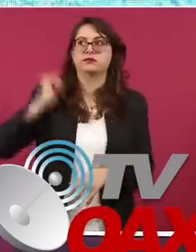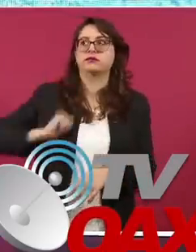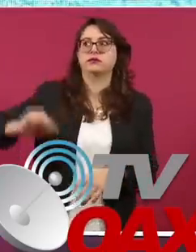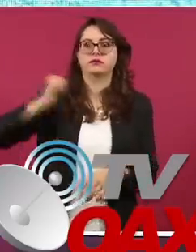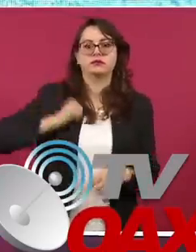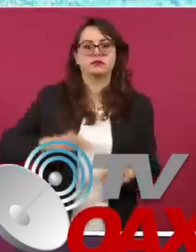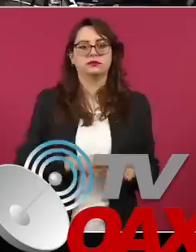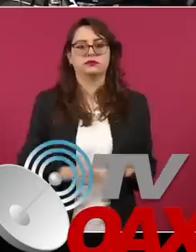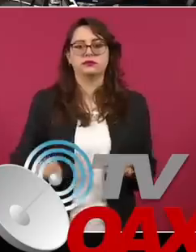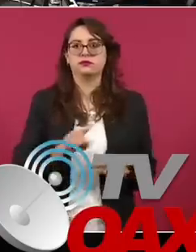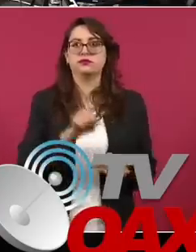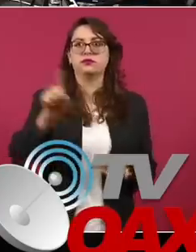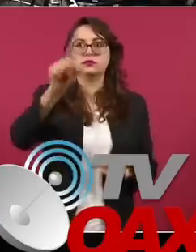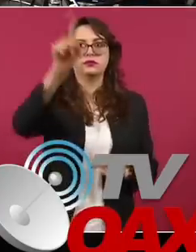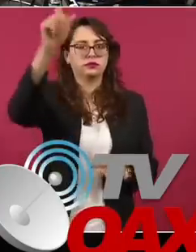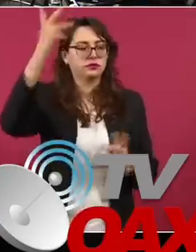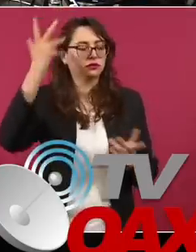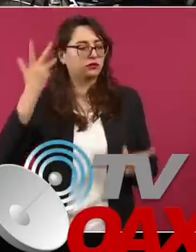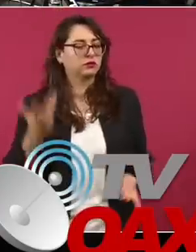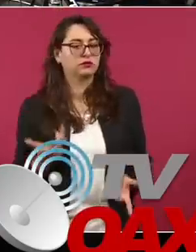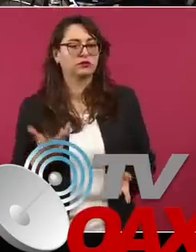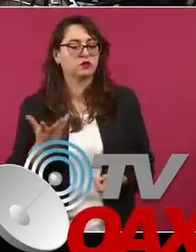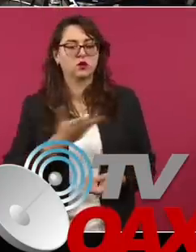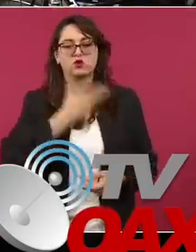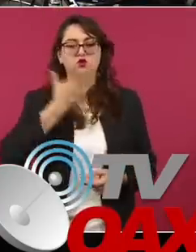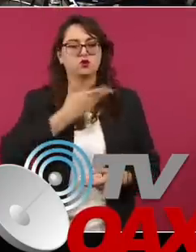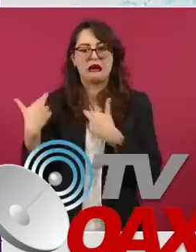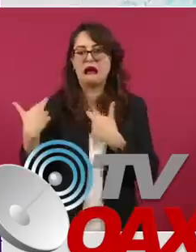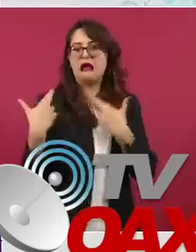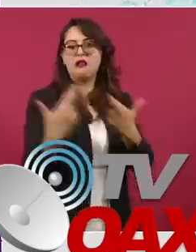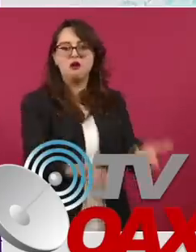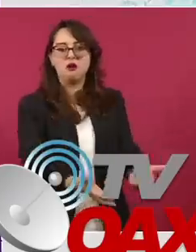de la seguridad nacional.